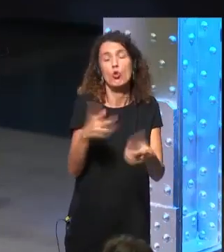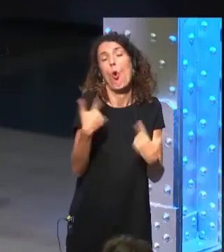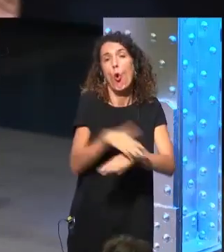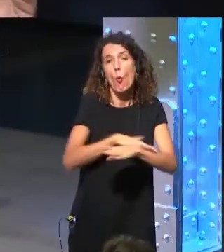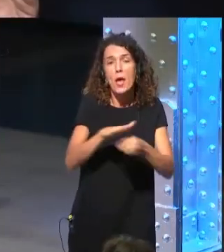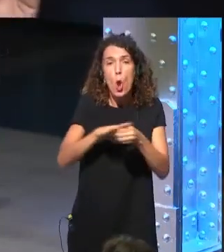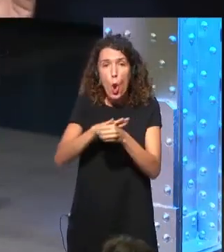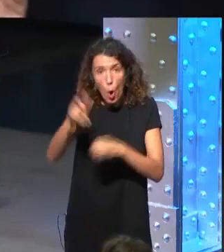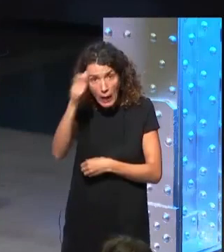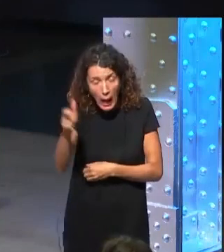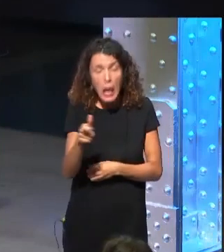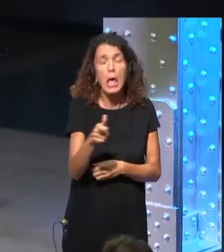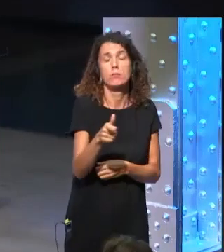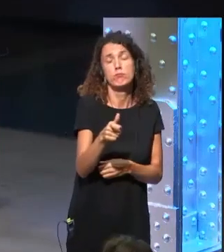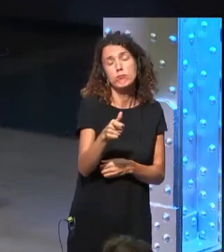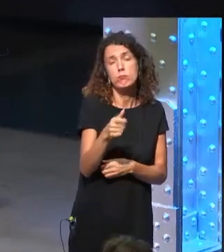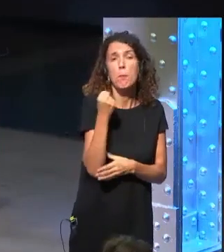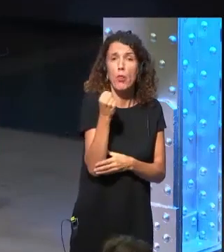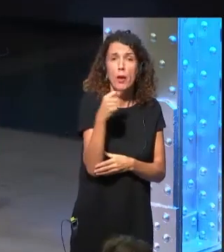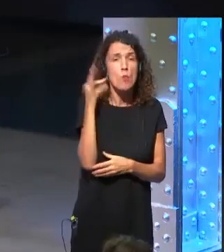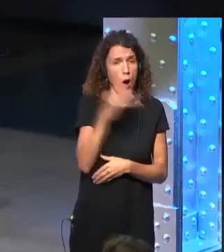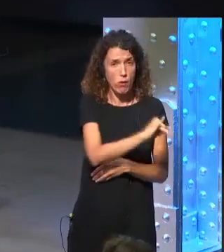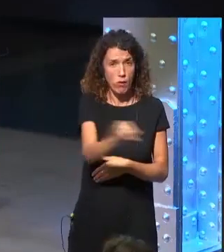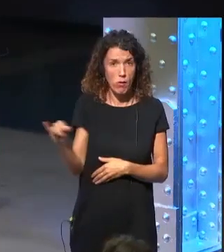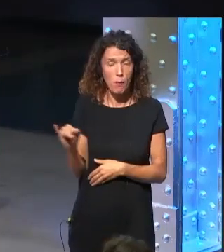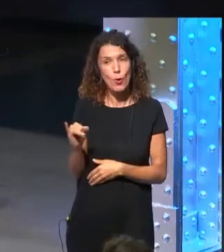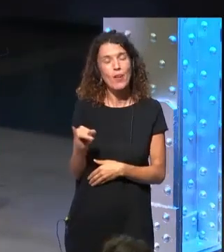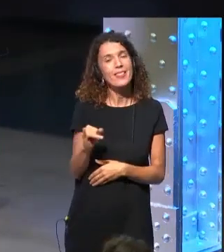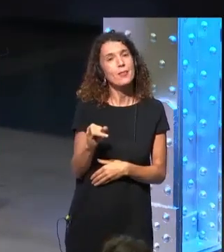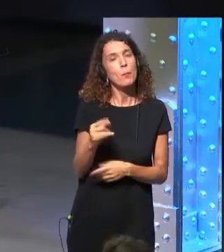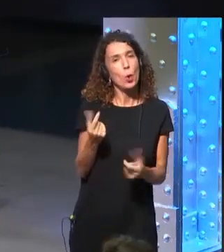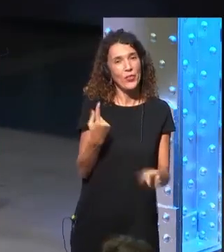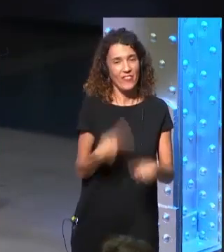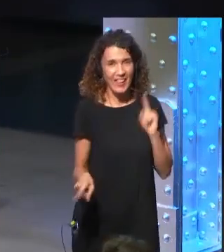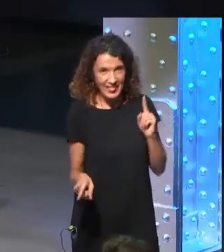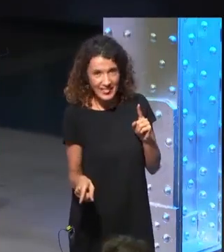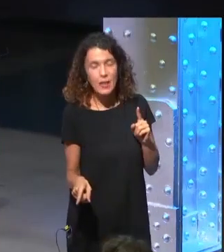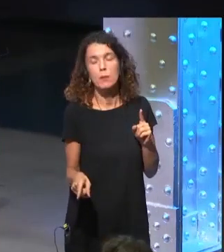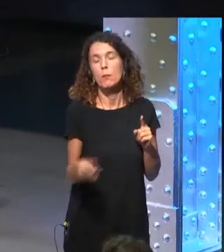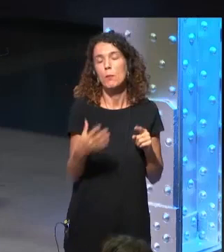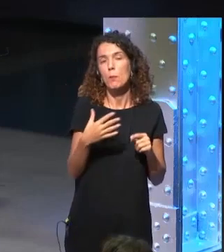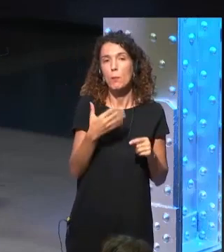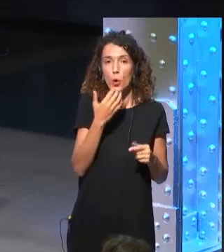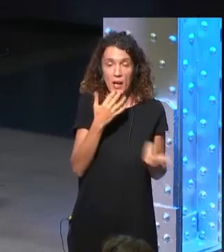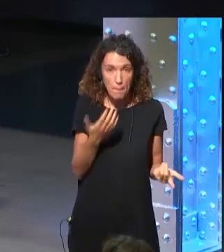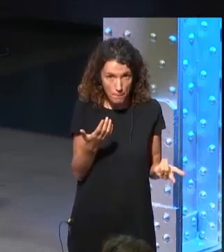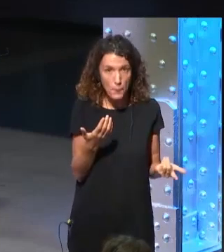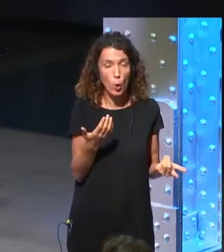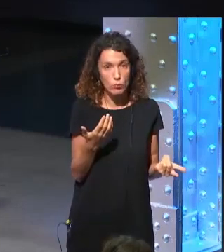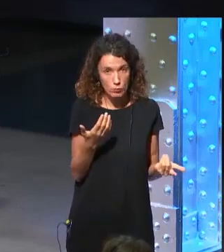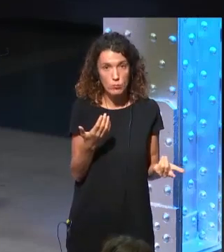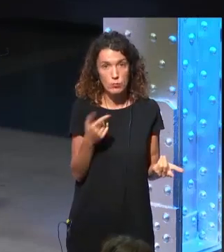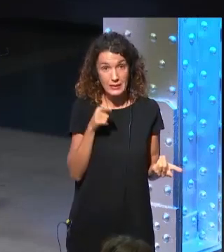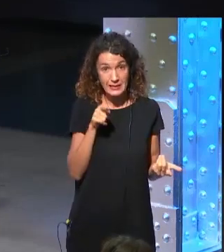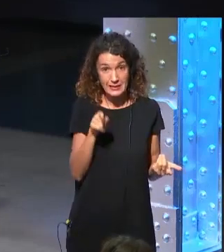locales, que es muy diferente. Es decir, podemos ver cómo